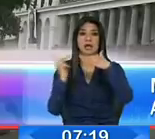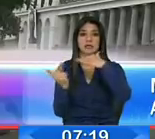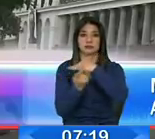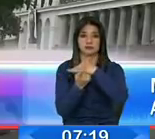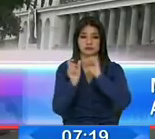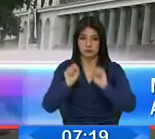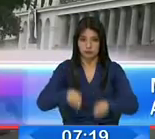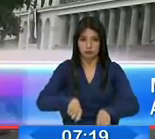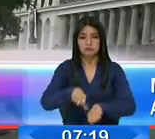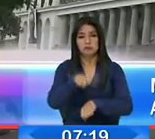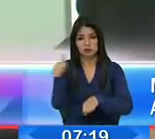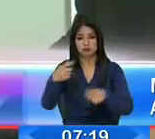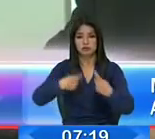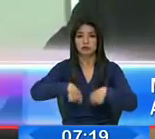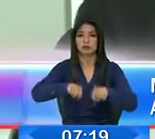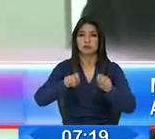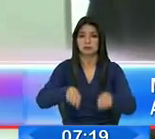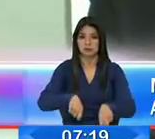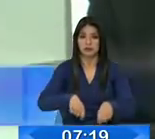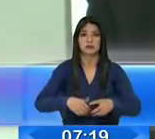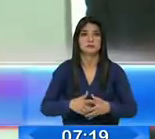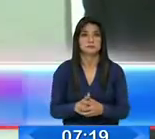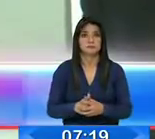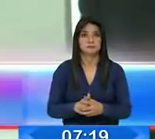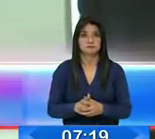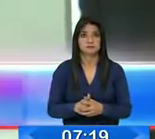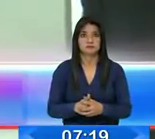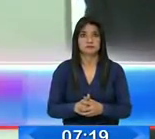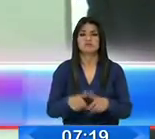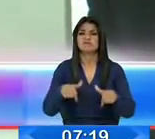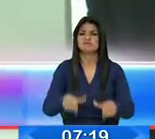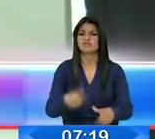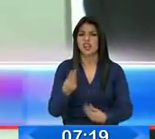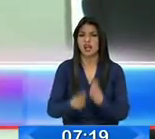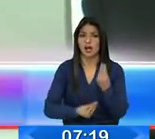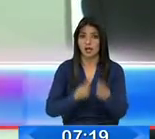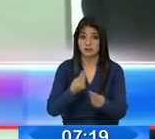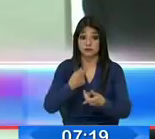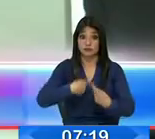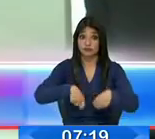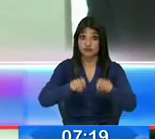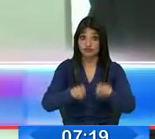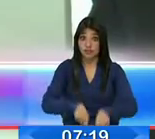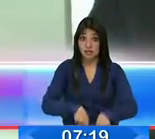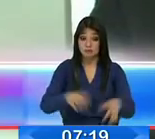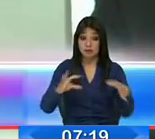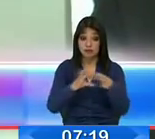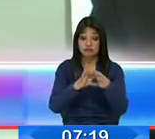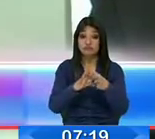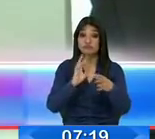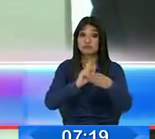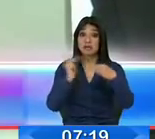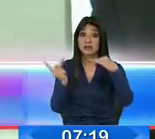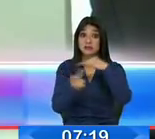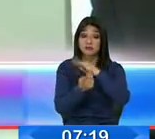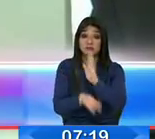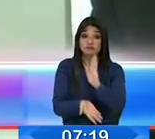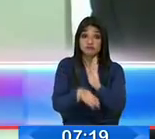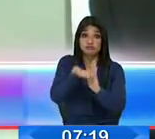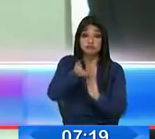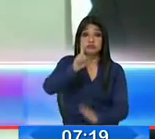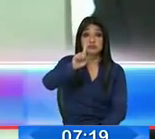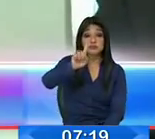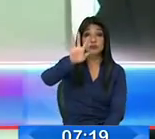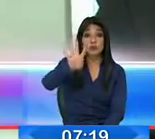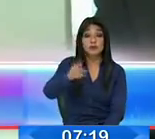como otros convenios. ¿Eso qué va a generar en números, señores? Si se llega a firmar la Alianza del Pacífico, un aumento de